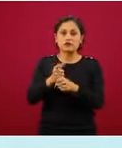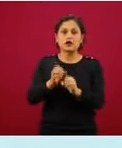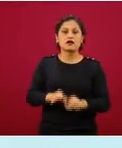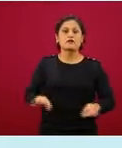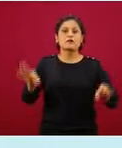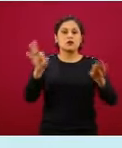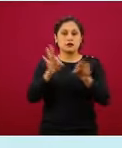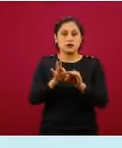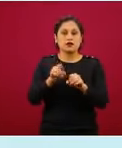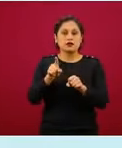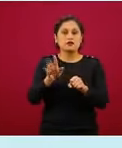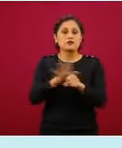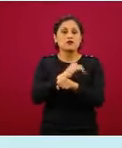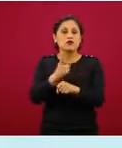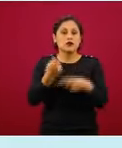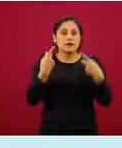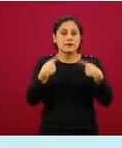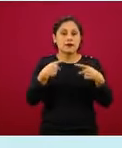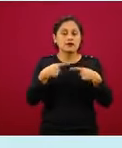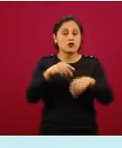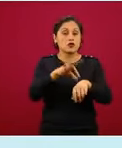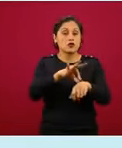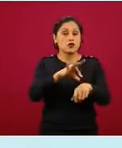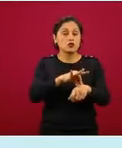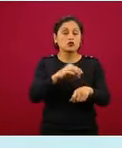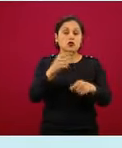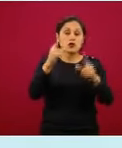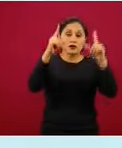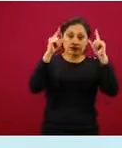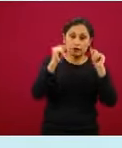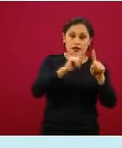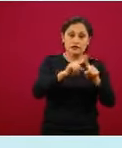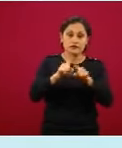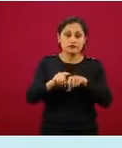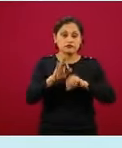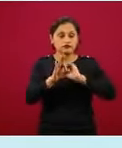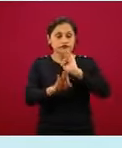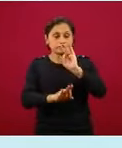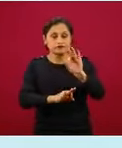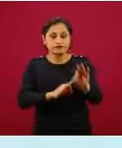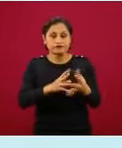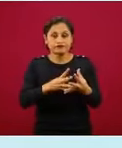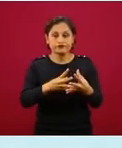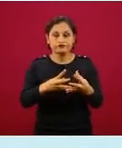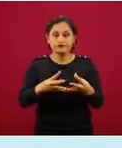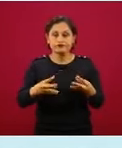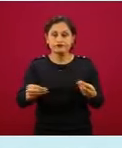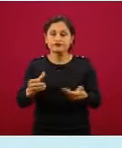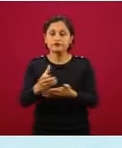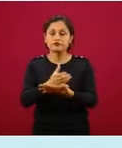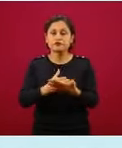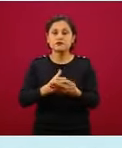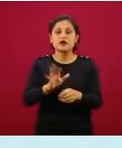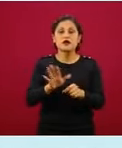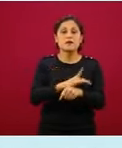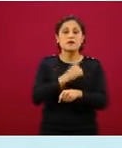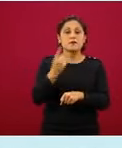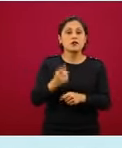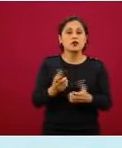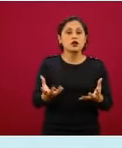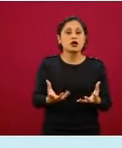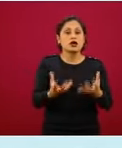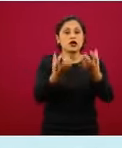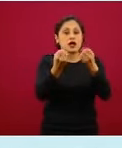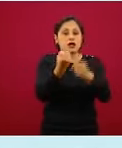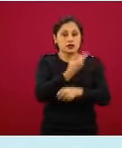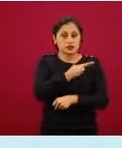éxito terapéutico. Es una paradoja porque en la medida en que se logra preservar la salud y la